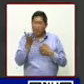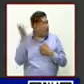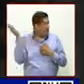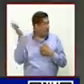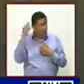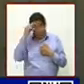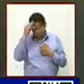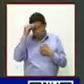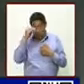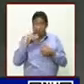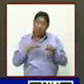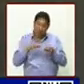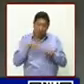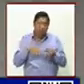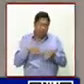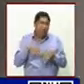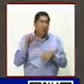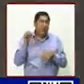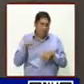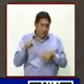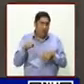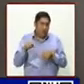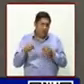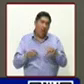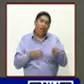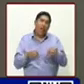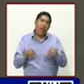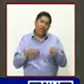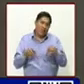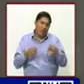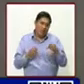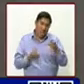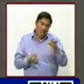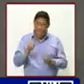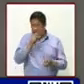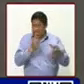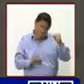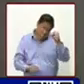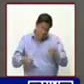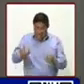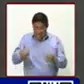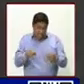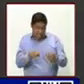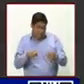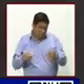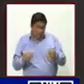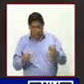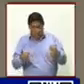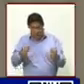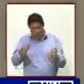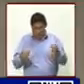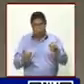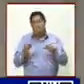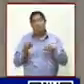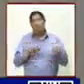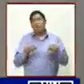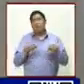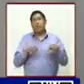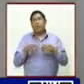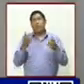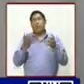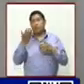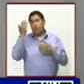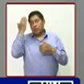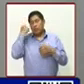él y la posibilidad de que él estaba realizando las maniobras peligrosas durante este tiempo y durante